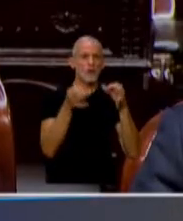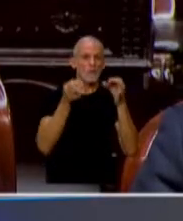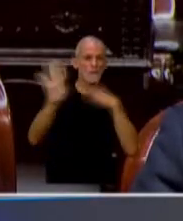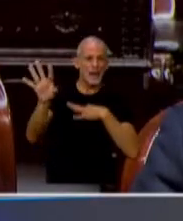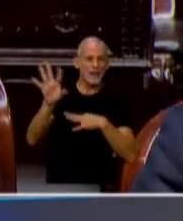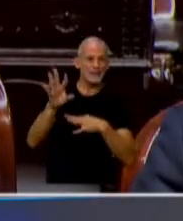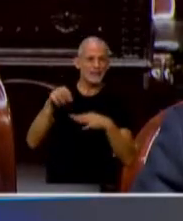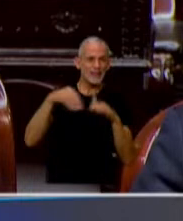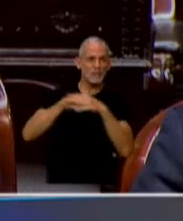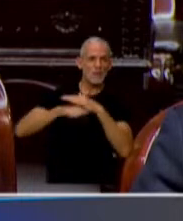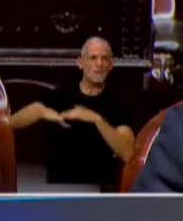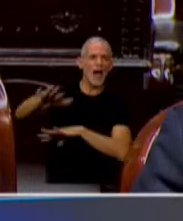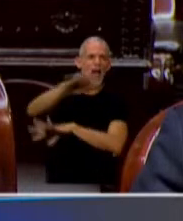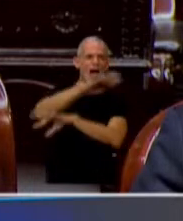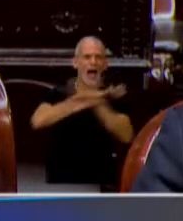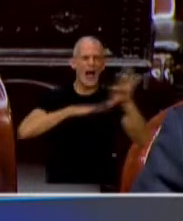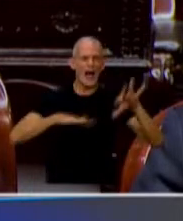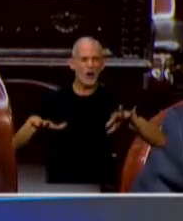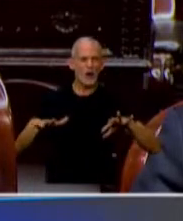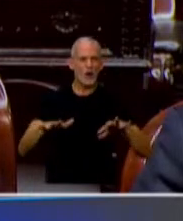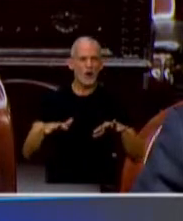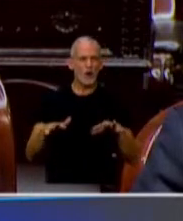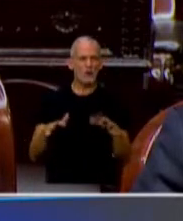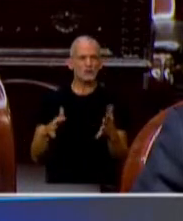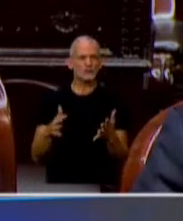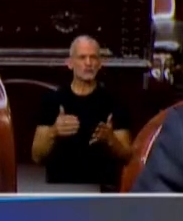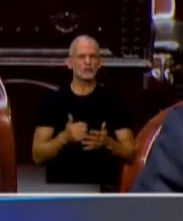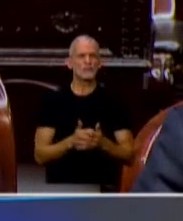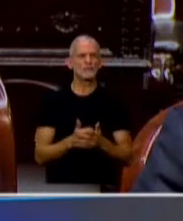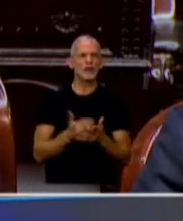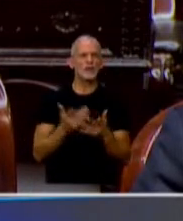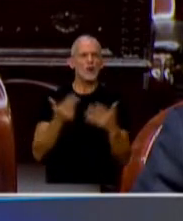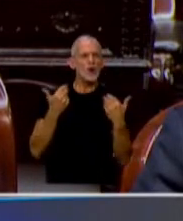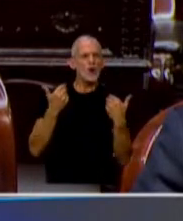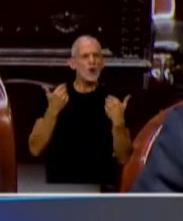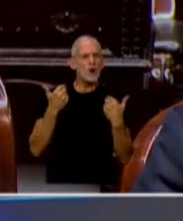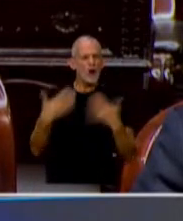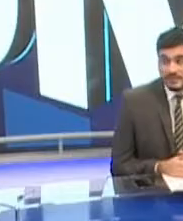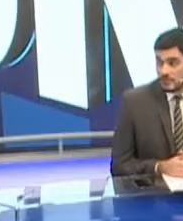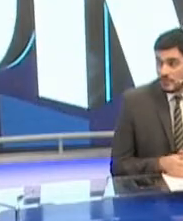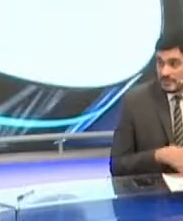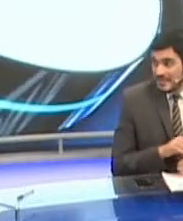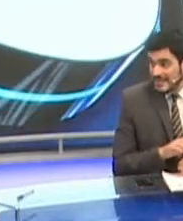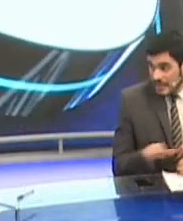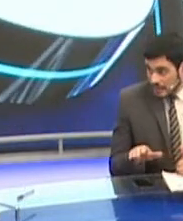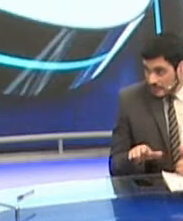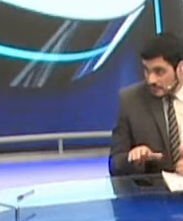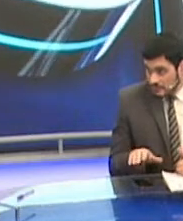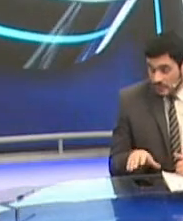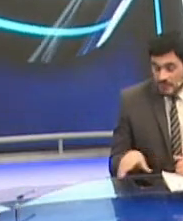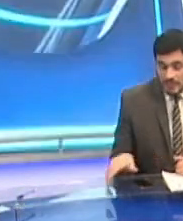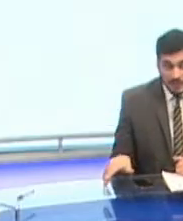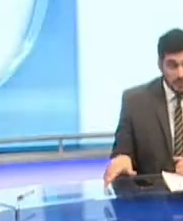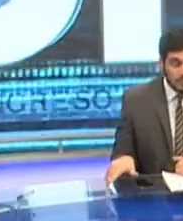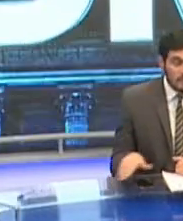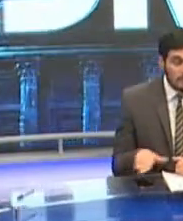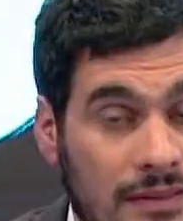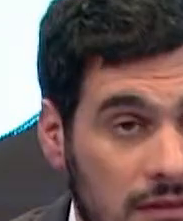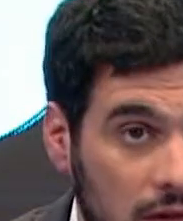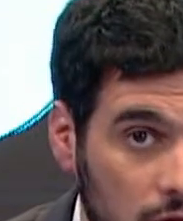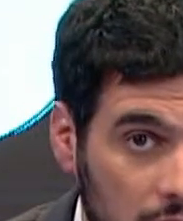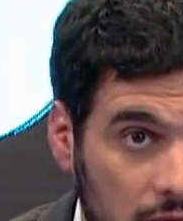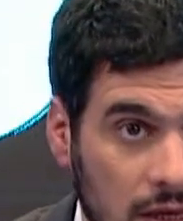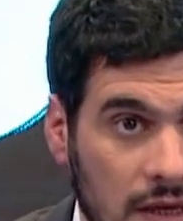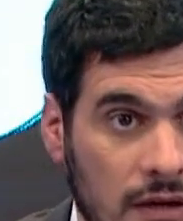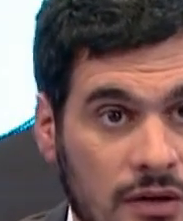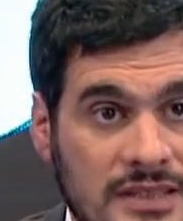dijeron, la semana que viene vamos a dictaminar. Reunión de asesores y nada. Y nada. Porque recordemos que hay un